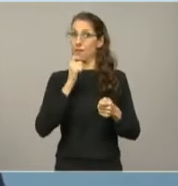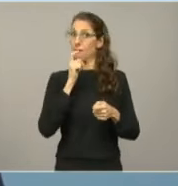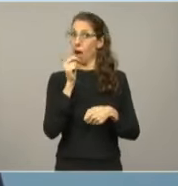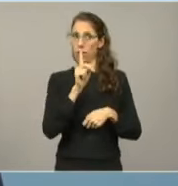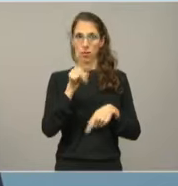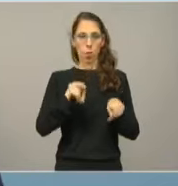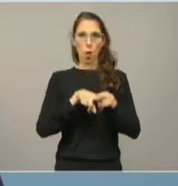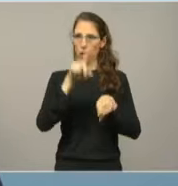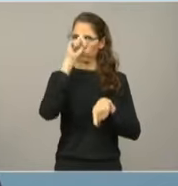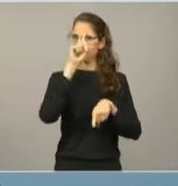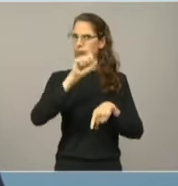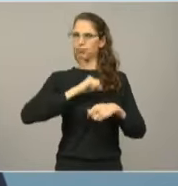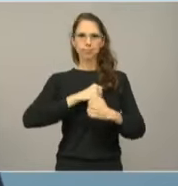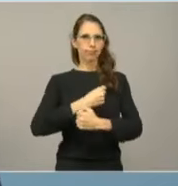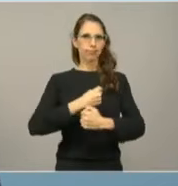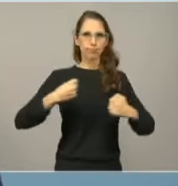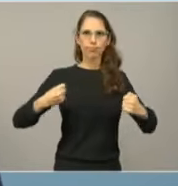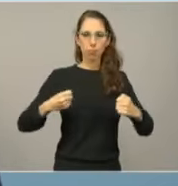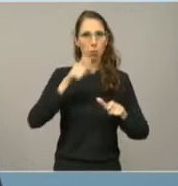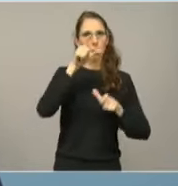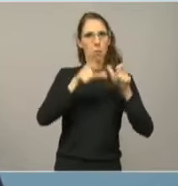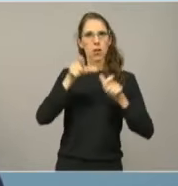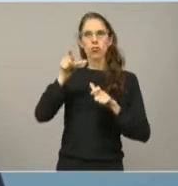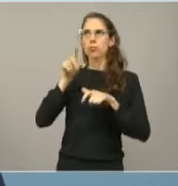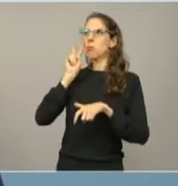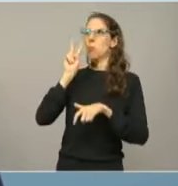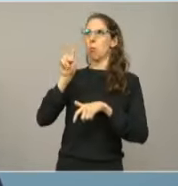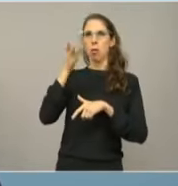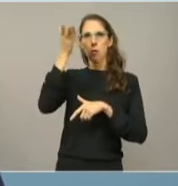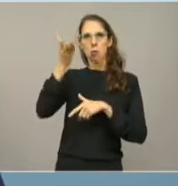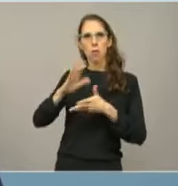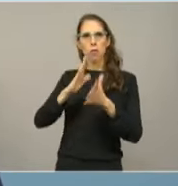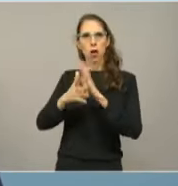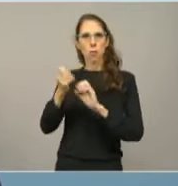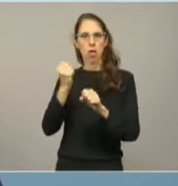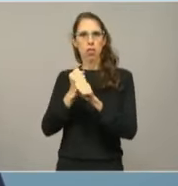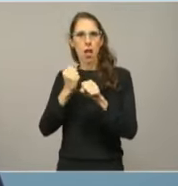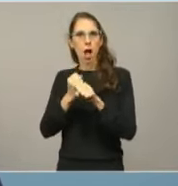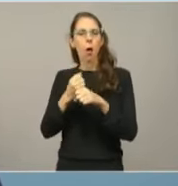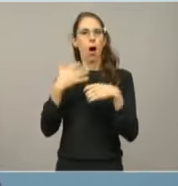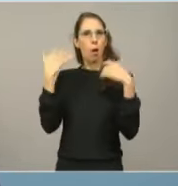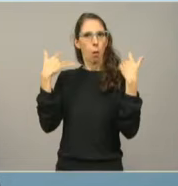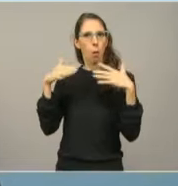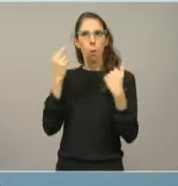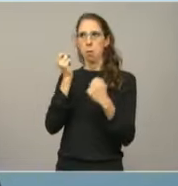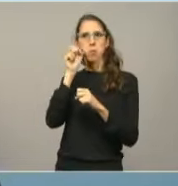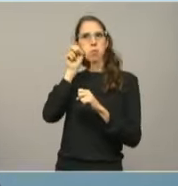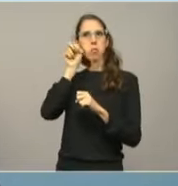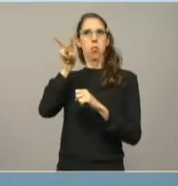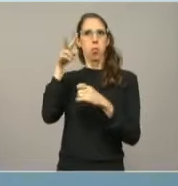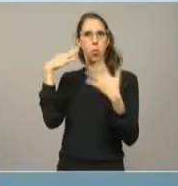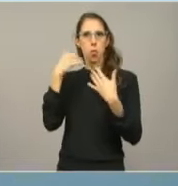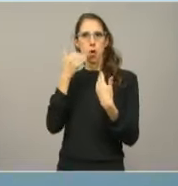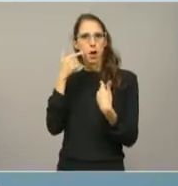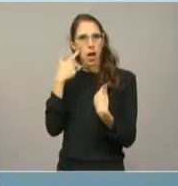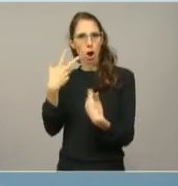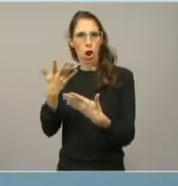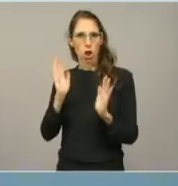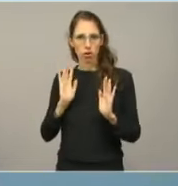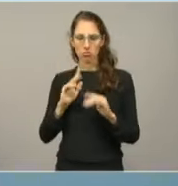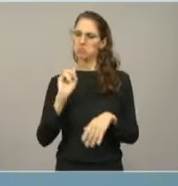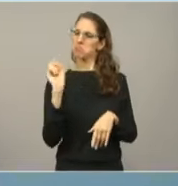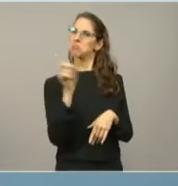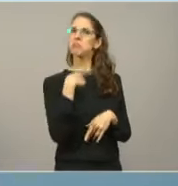genera empatía por parte de de la militancia y un reconocimiento pero nuestra responsabilidad es